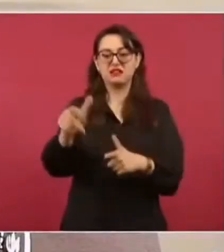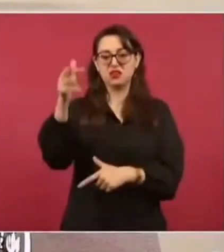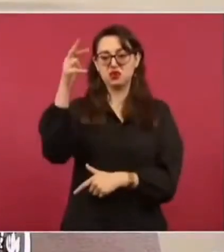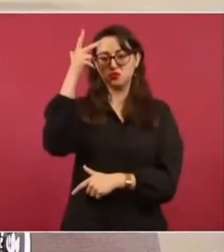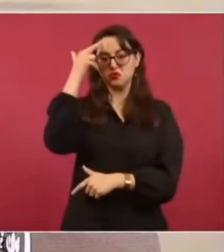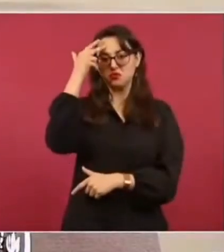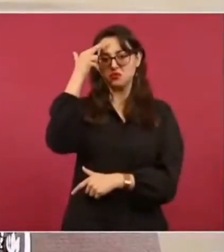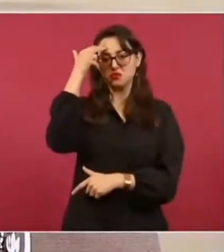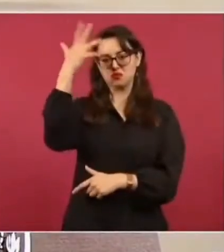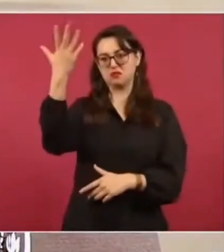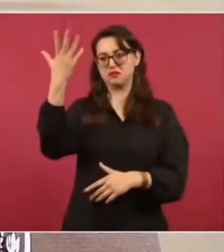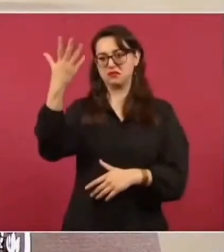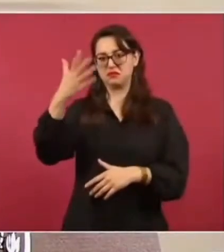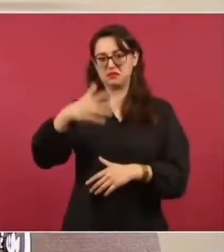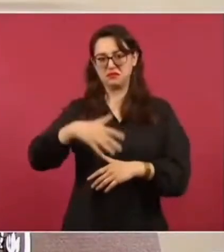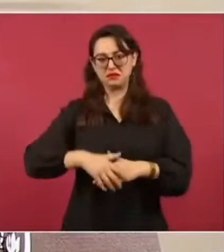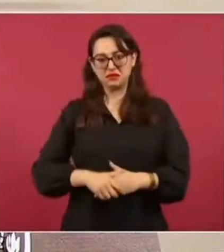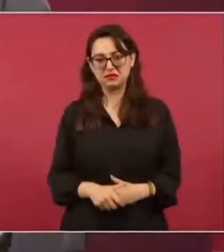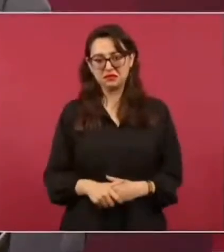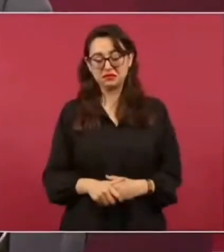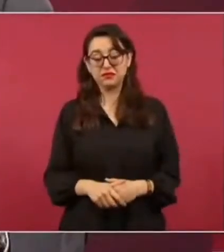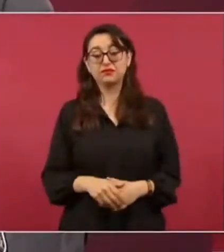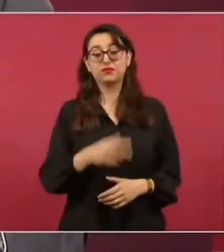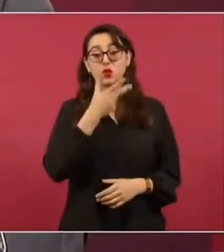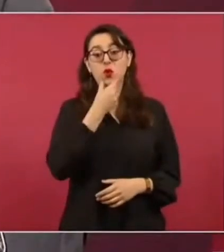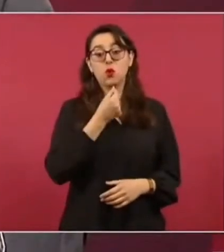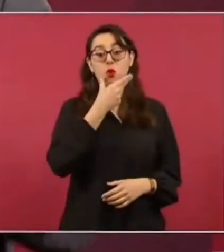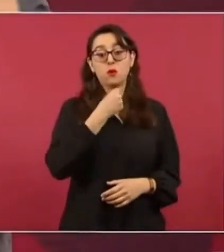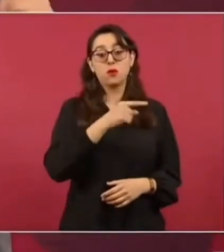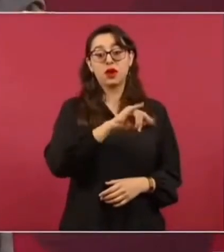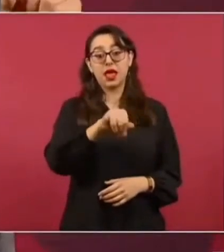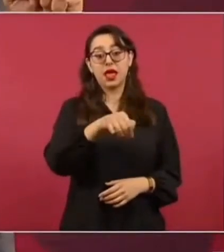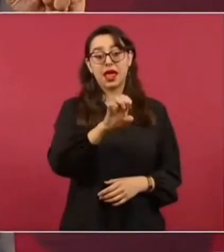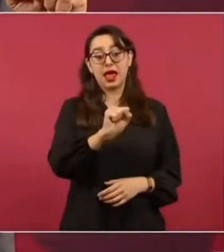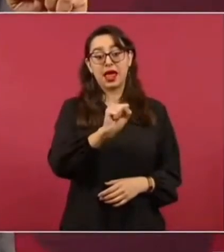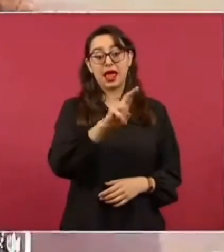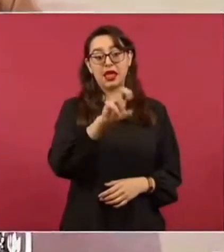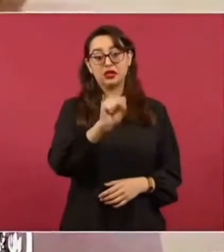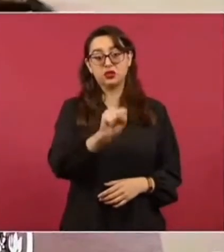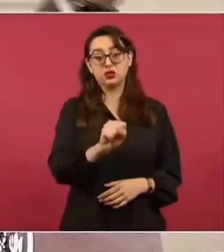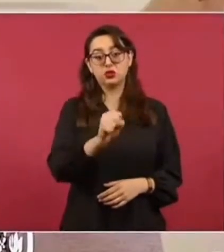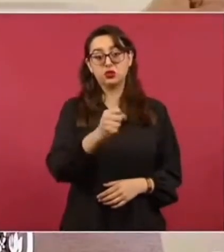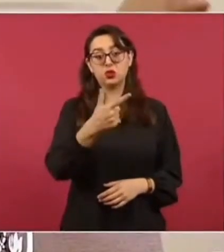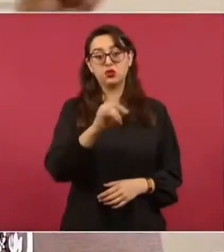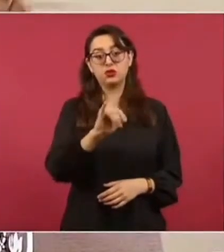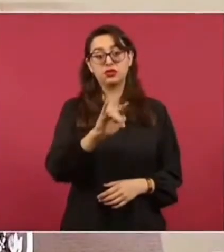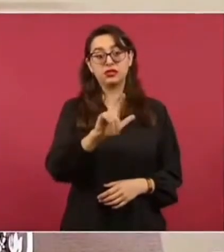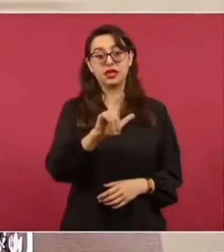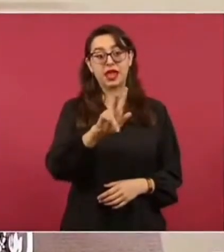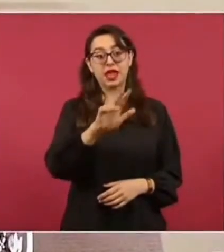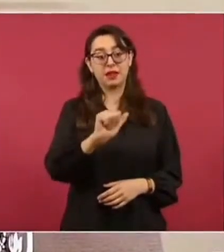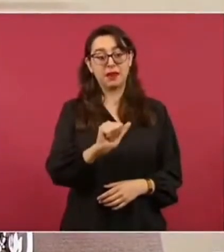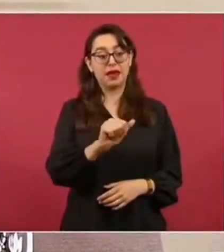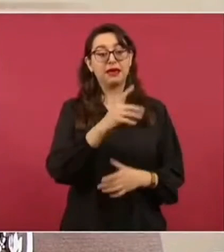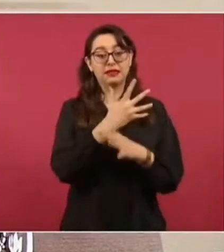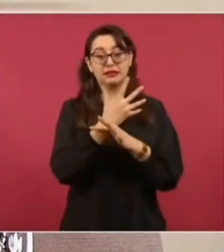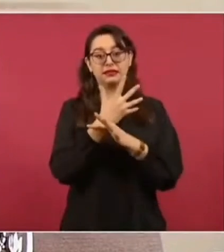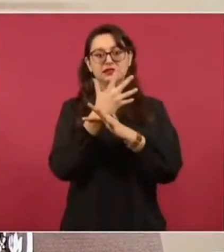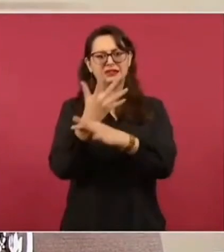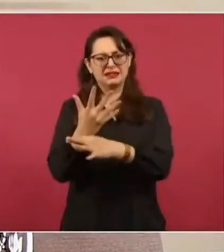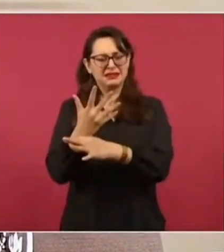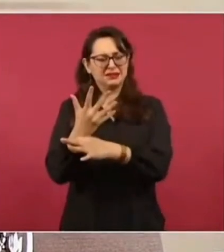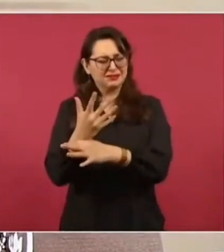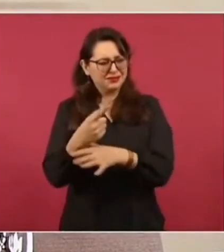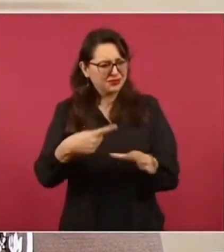insensatos quienes piensan que era mejor el gobierno de Porfirio Díaz.